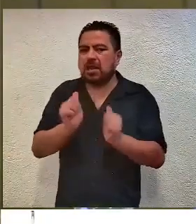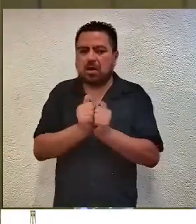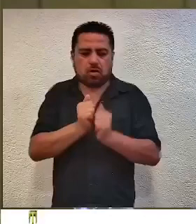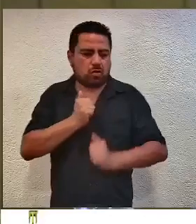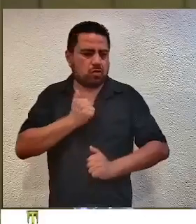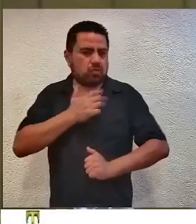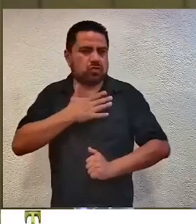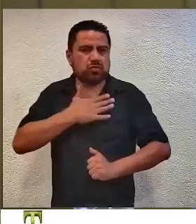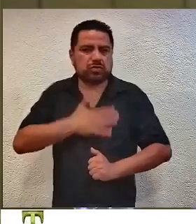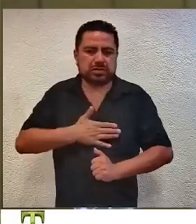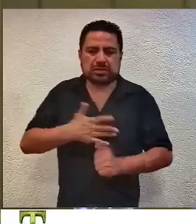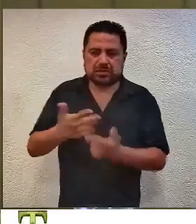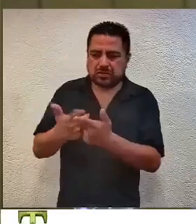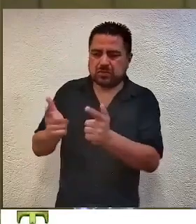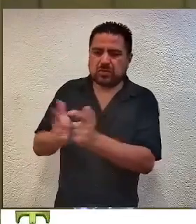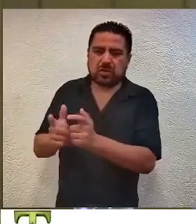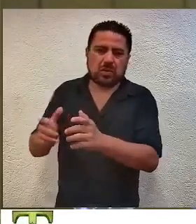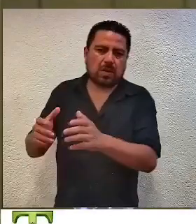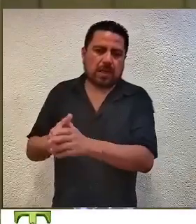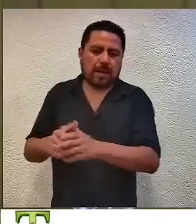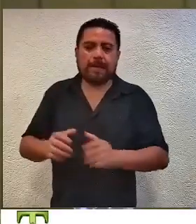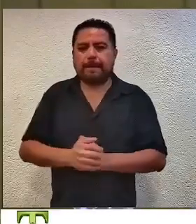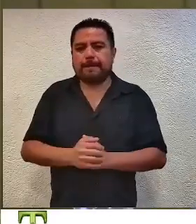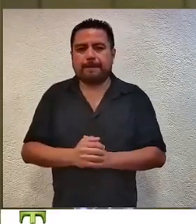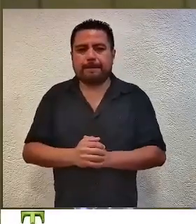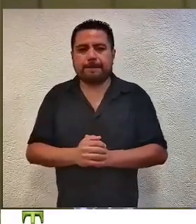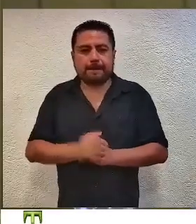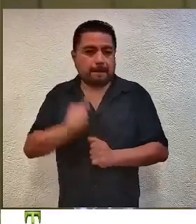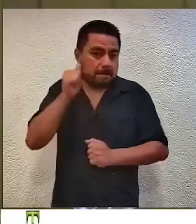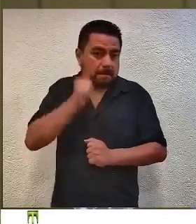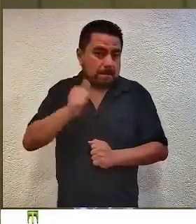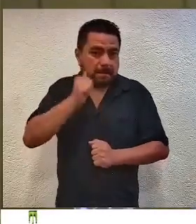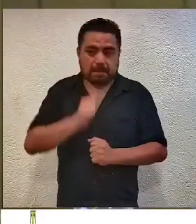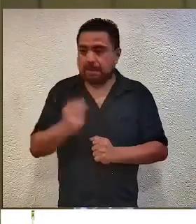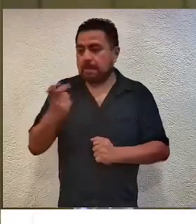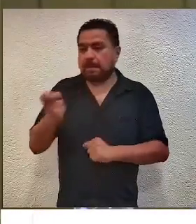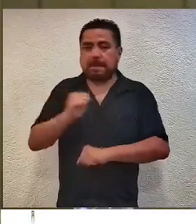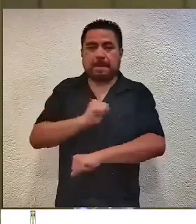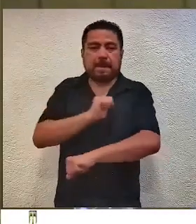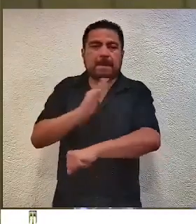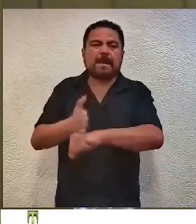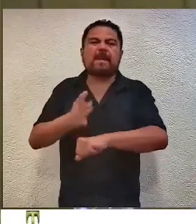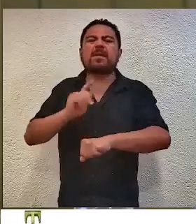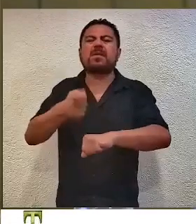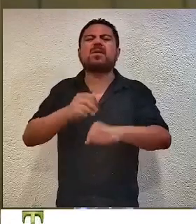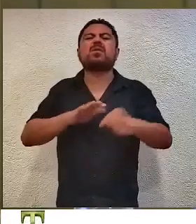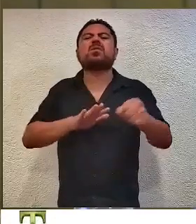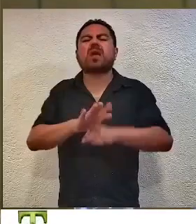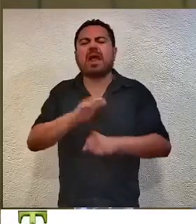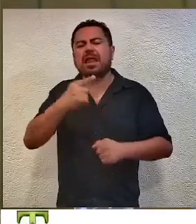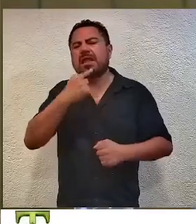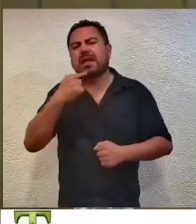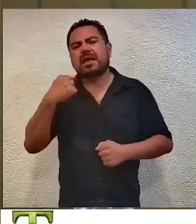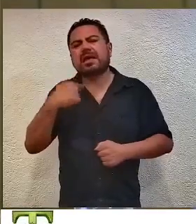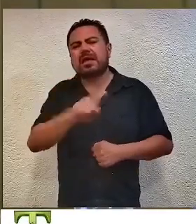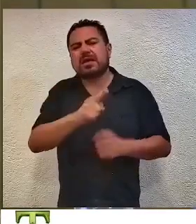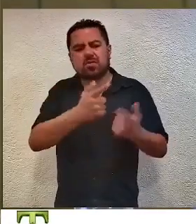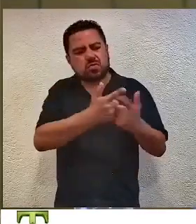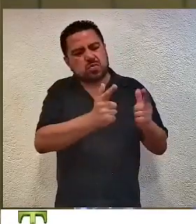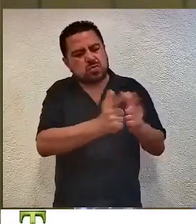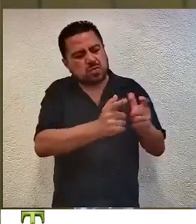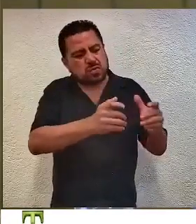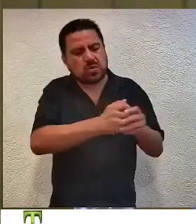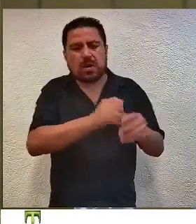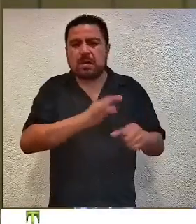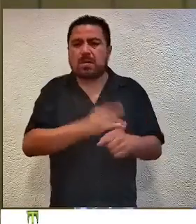justicia intrapartidaria, toda vez que esa sanción deriva de la denuncia entre militantes